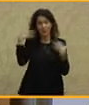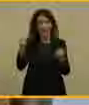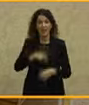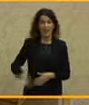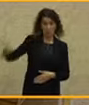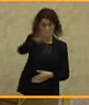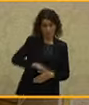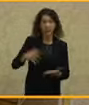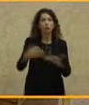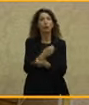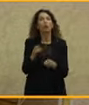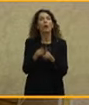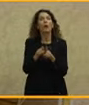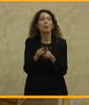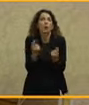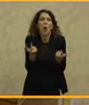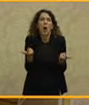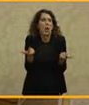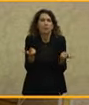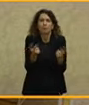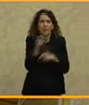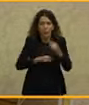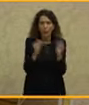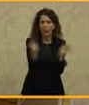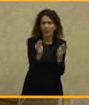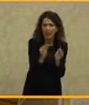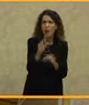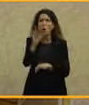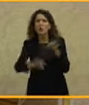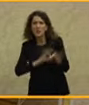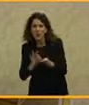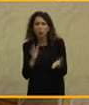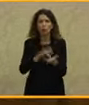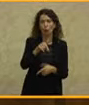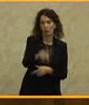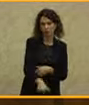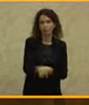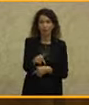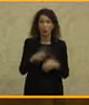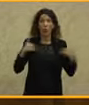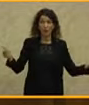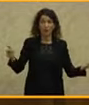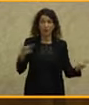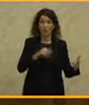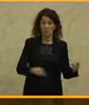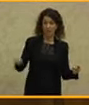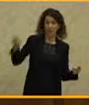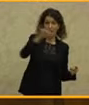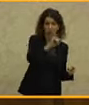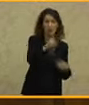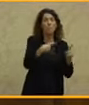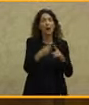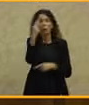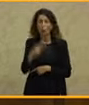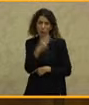España, a todas las, hasta la más pequeña asociación y organización que está en cualquier lugar de España, y